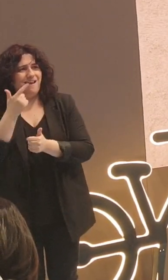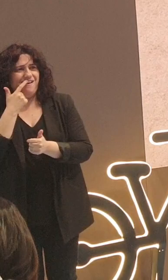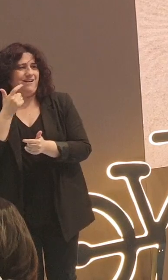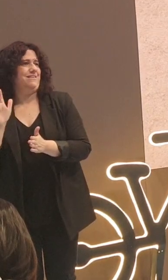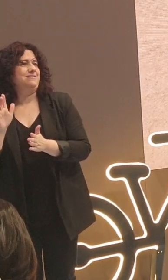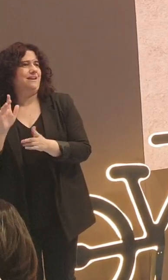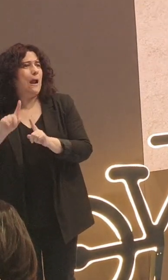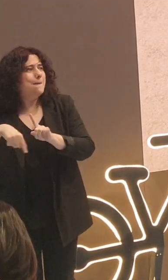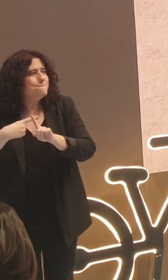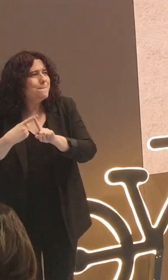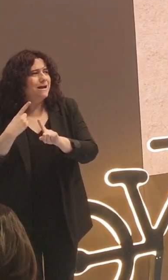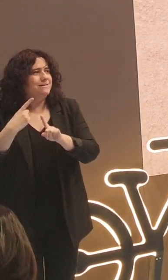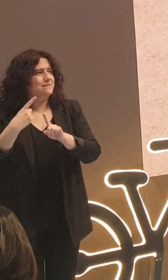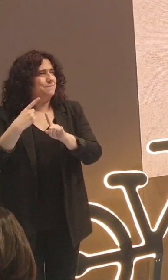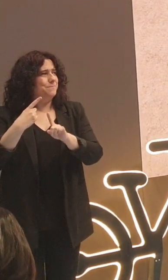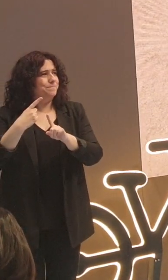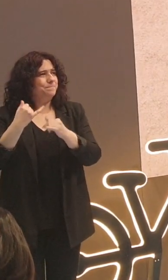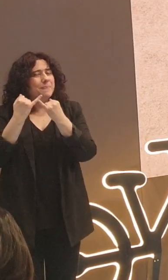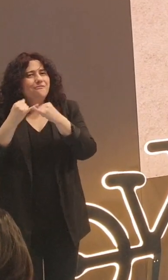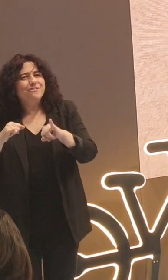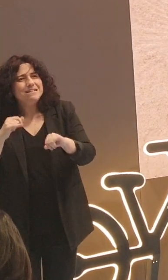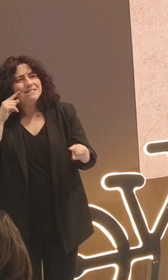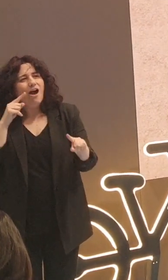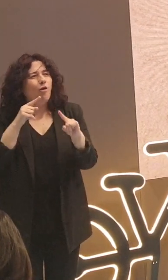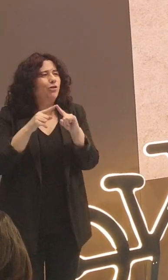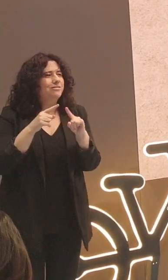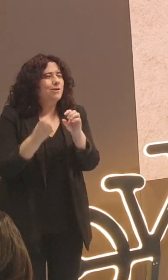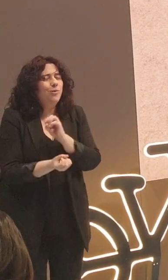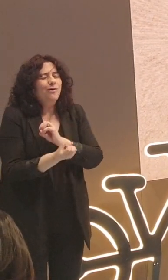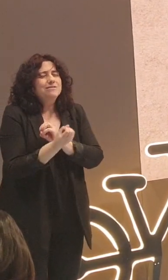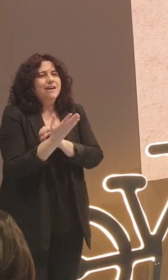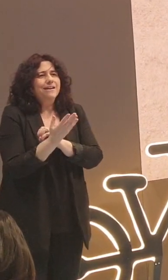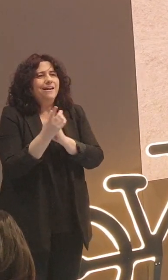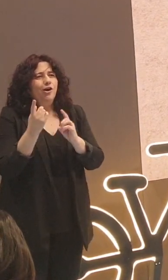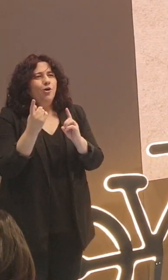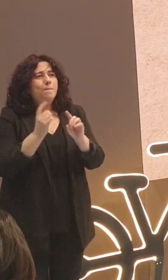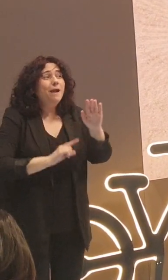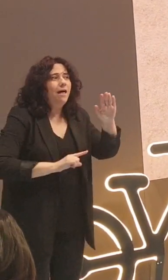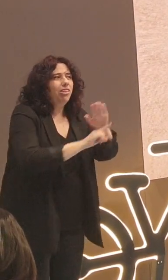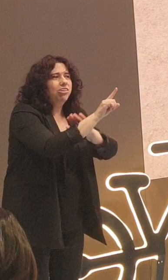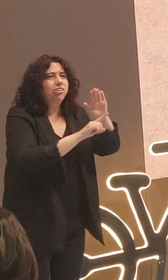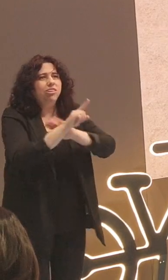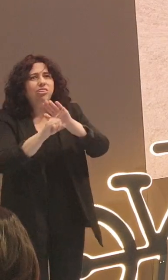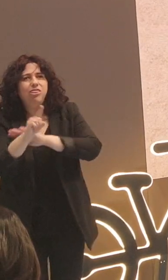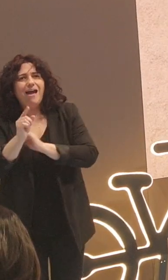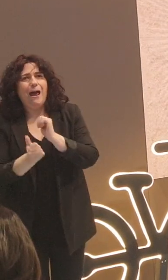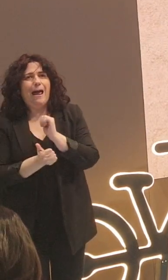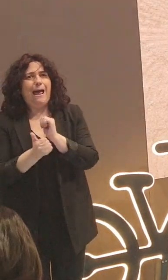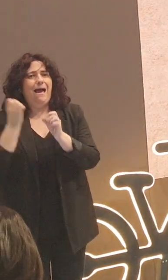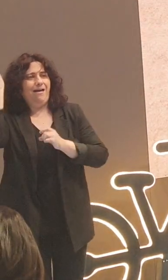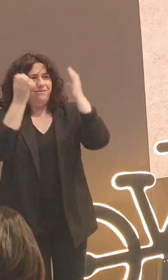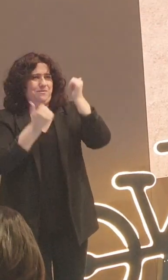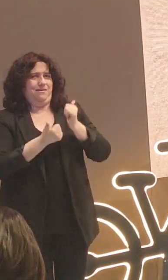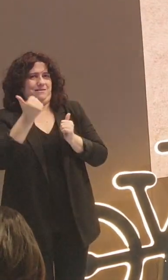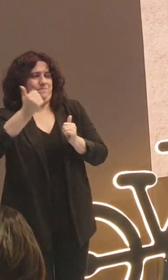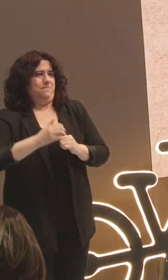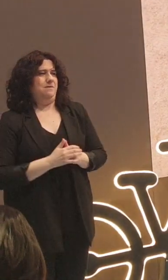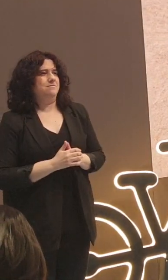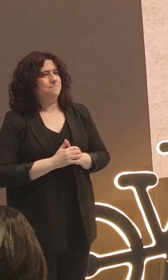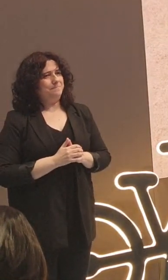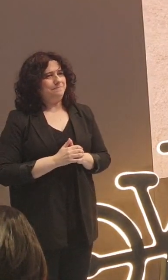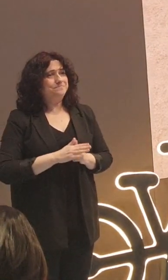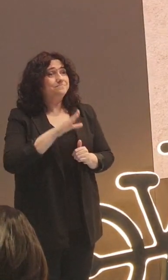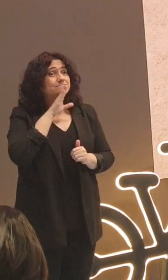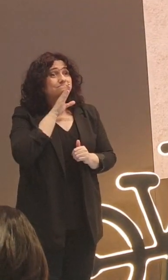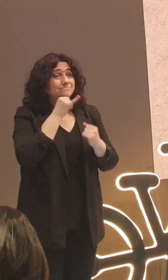la fiesta suponga un motor, una excusa para desarrollar muchísimas más actividades. Esta fiesta que ya obtuvo